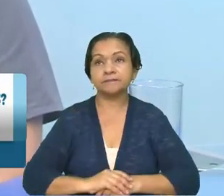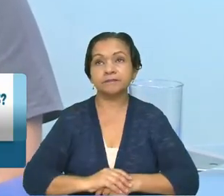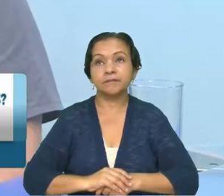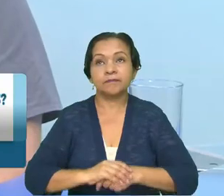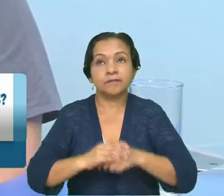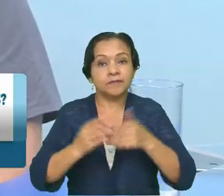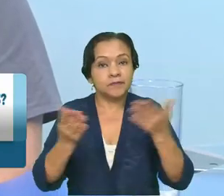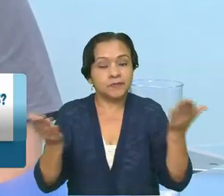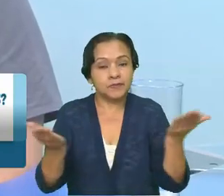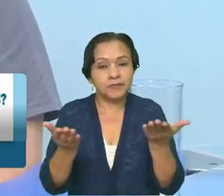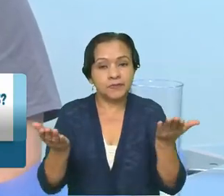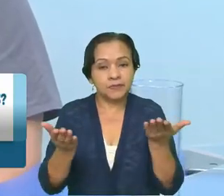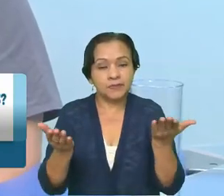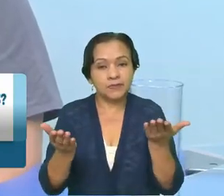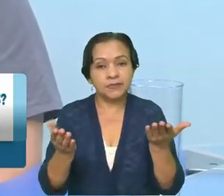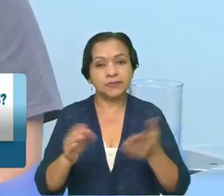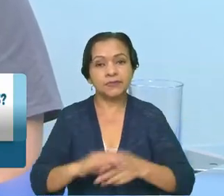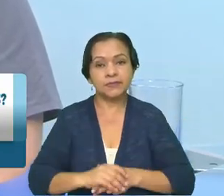Entonces,